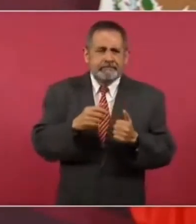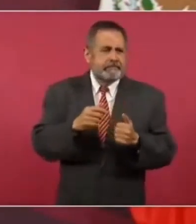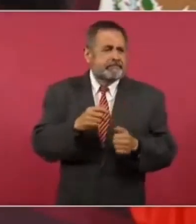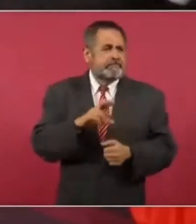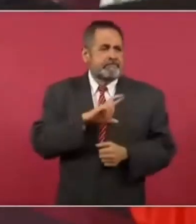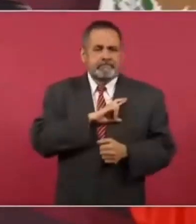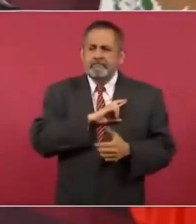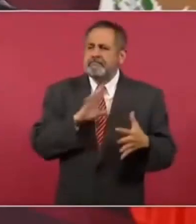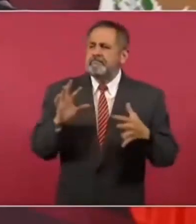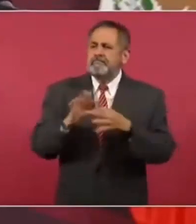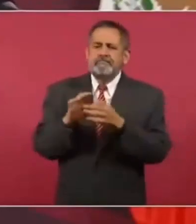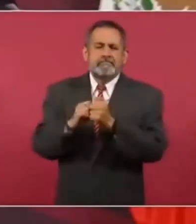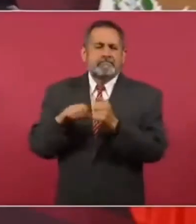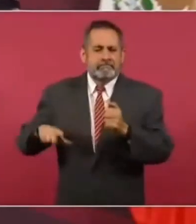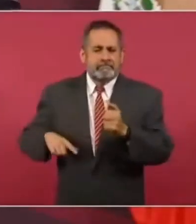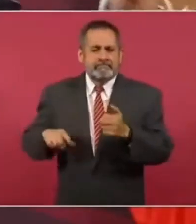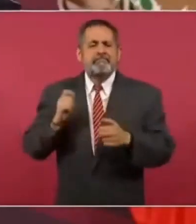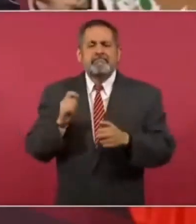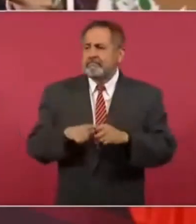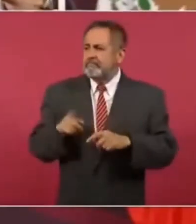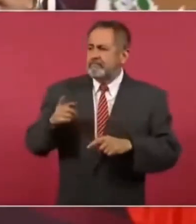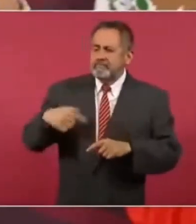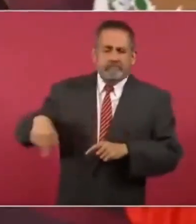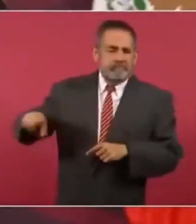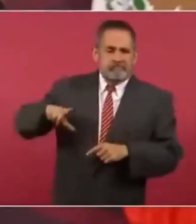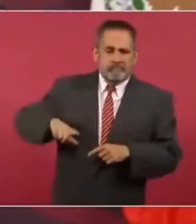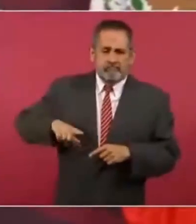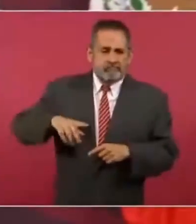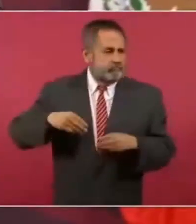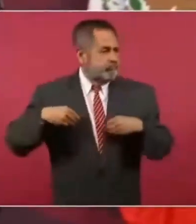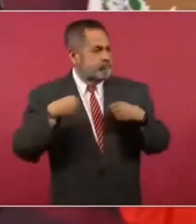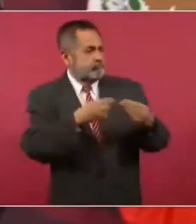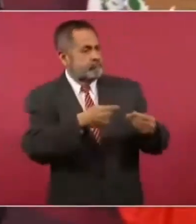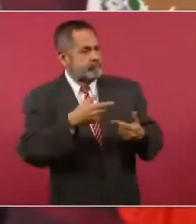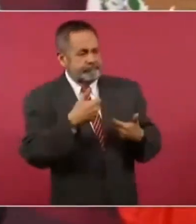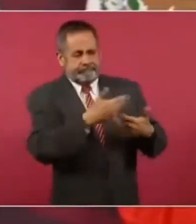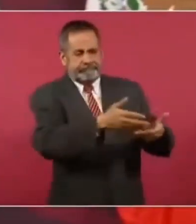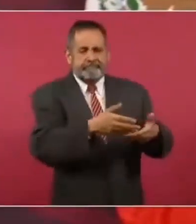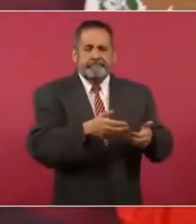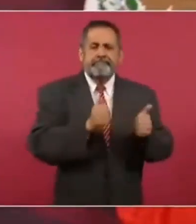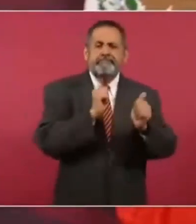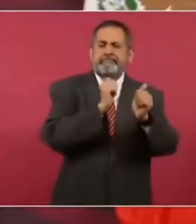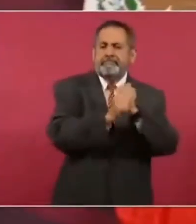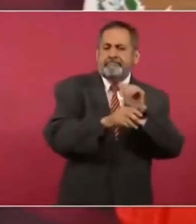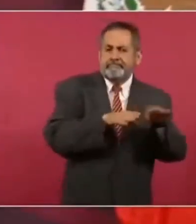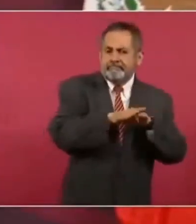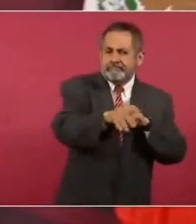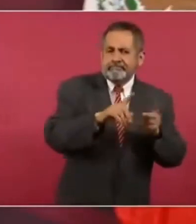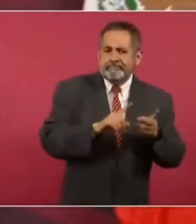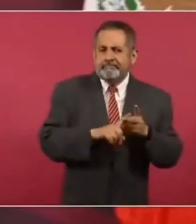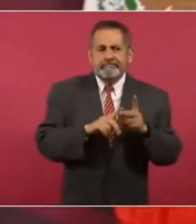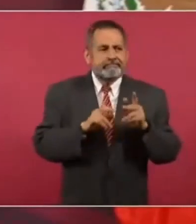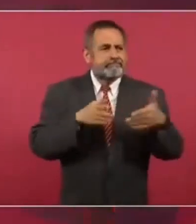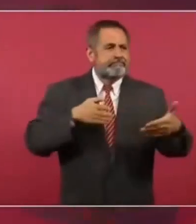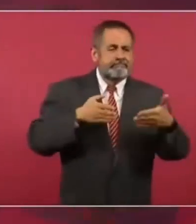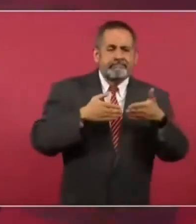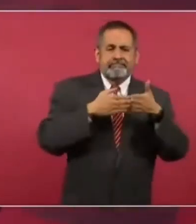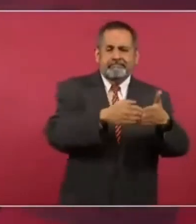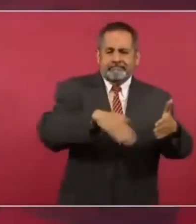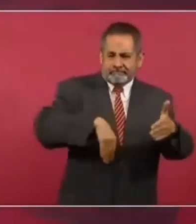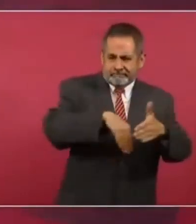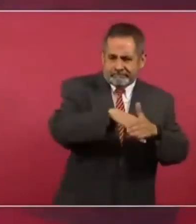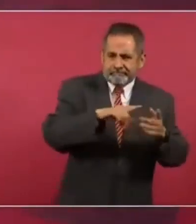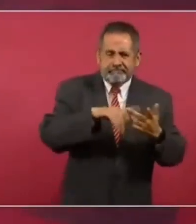que era la privatización de todo, de las carreteras, de los puertos, de los